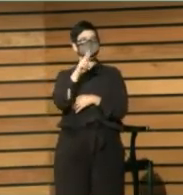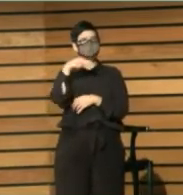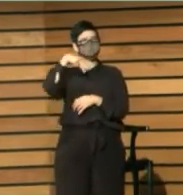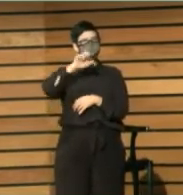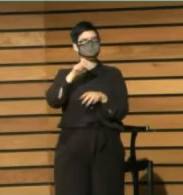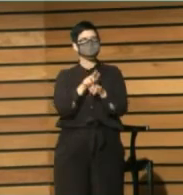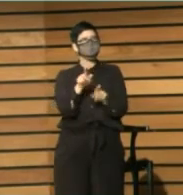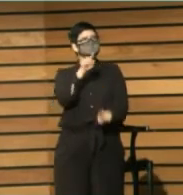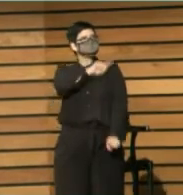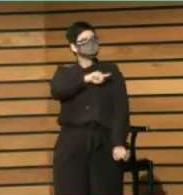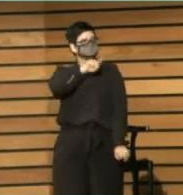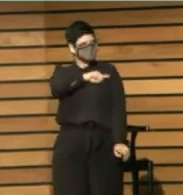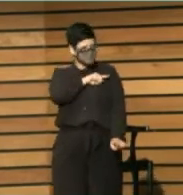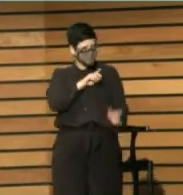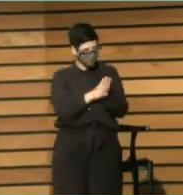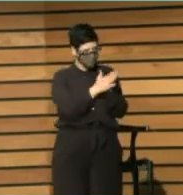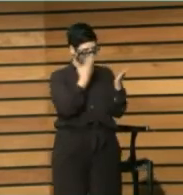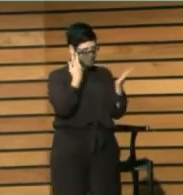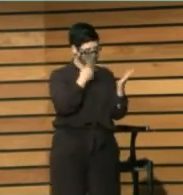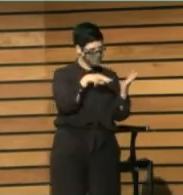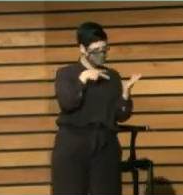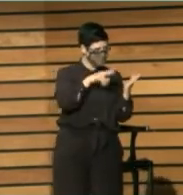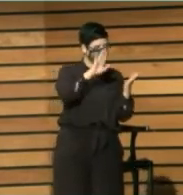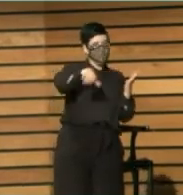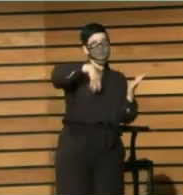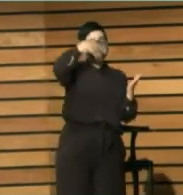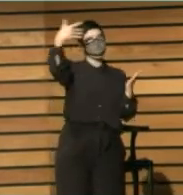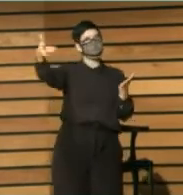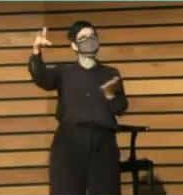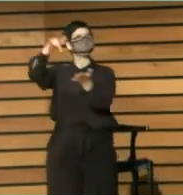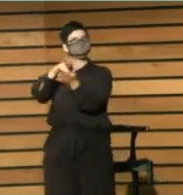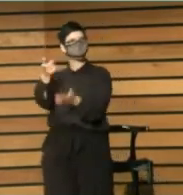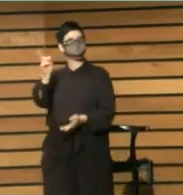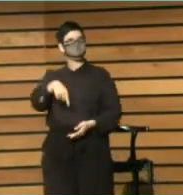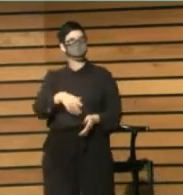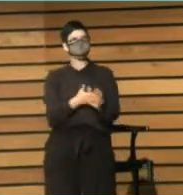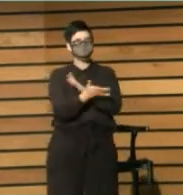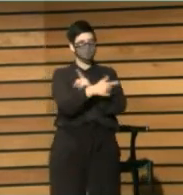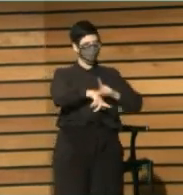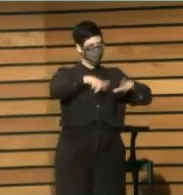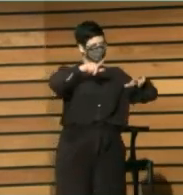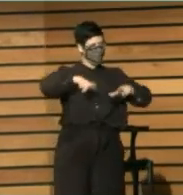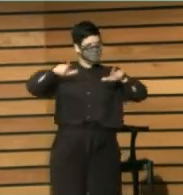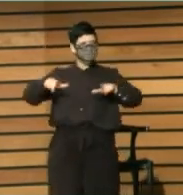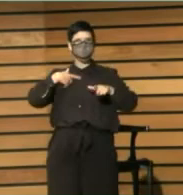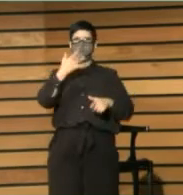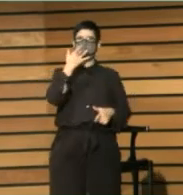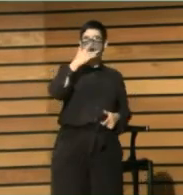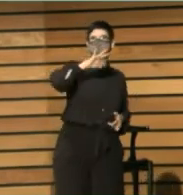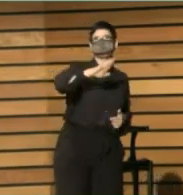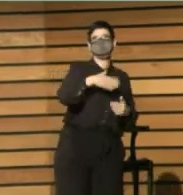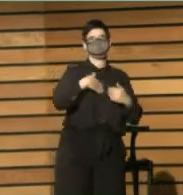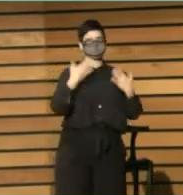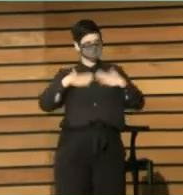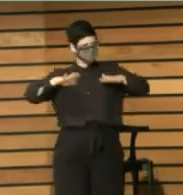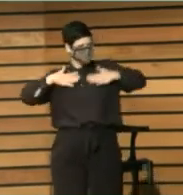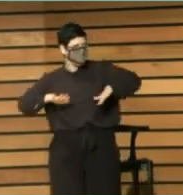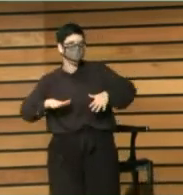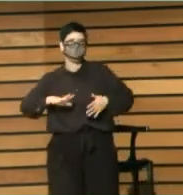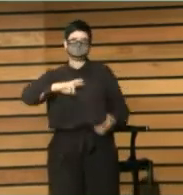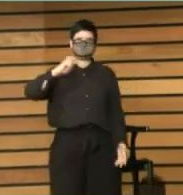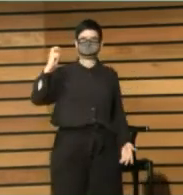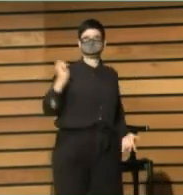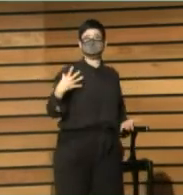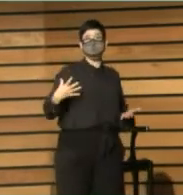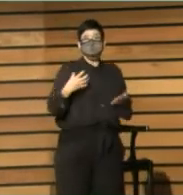pasaba afuera o dentro de la casa. Yo sentía que las habitaciones y los espejos y los vestidos y las ropas que salían en